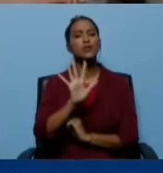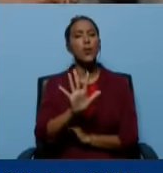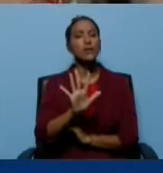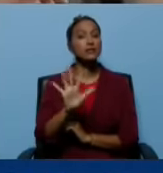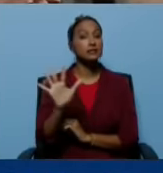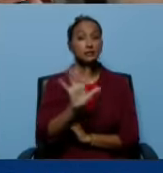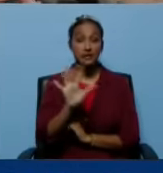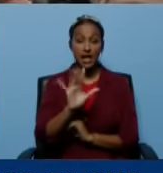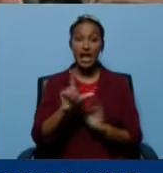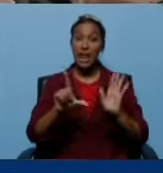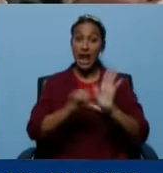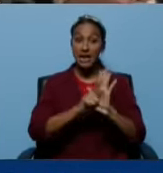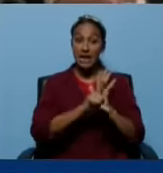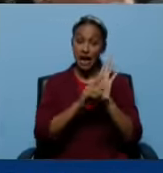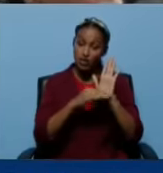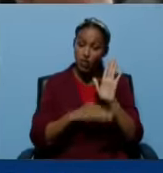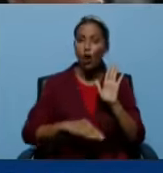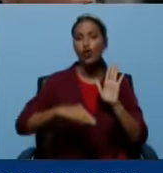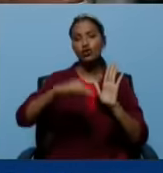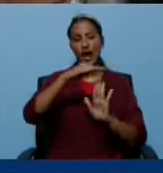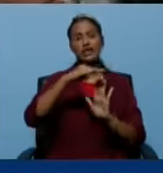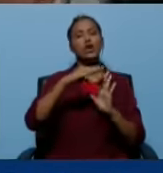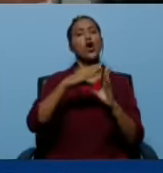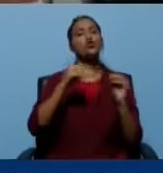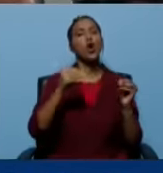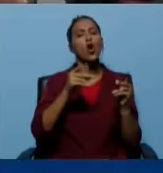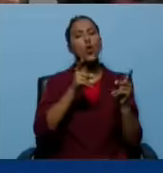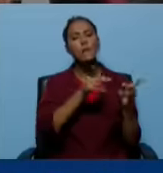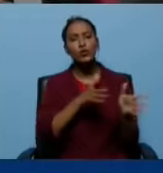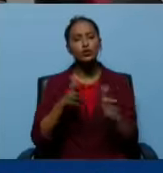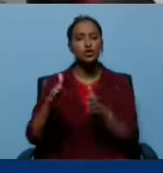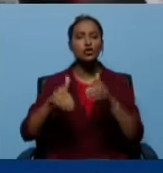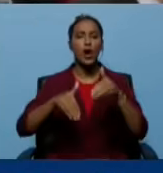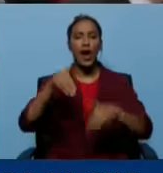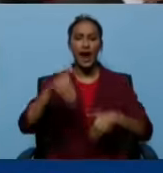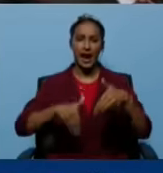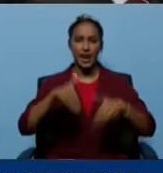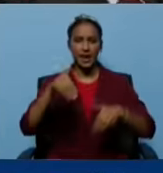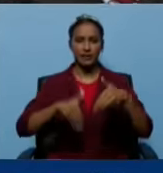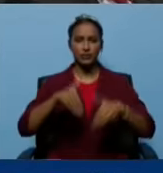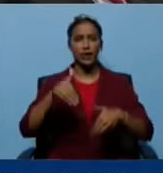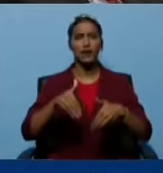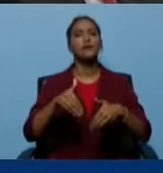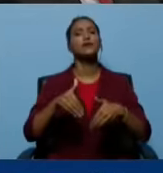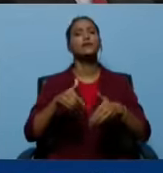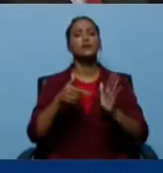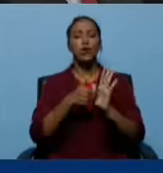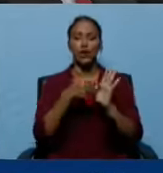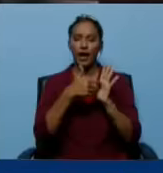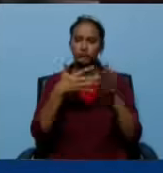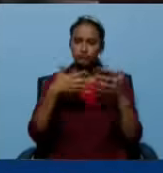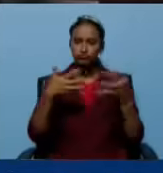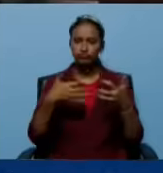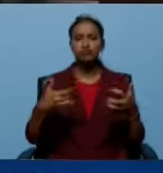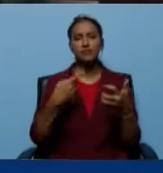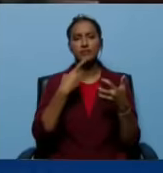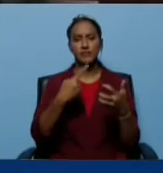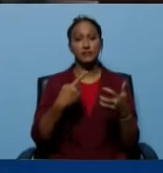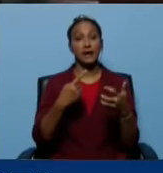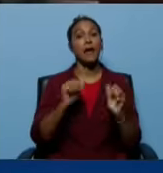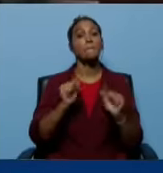155 de la Ley Orgánica de Procesos Electorales, el cual reza textualmente, abro